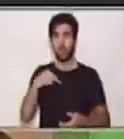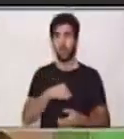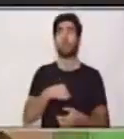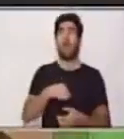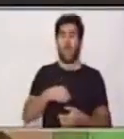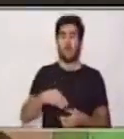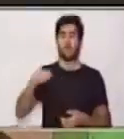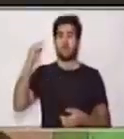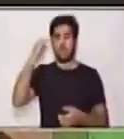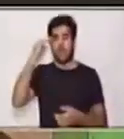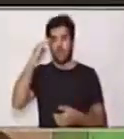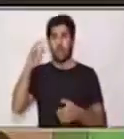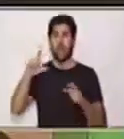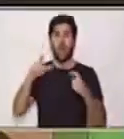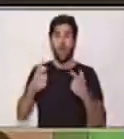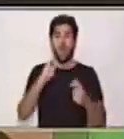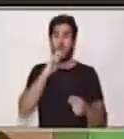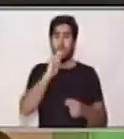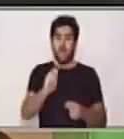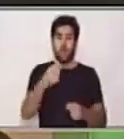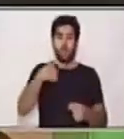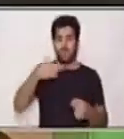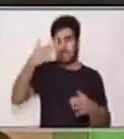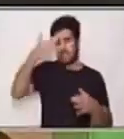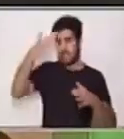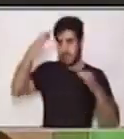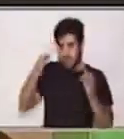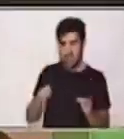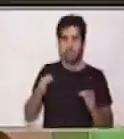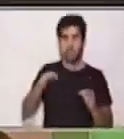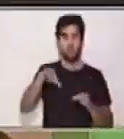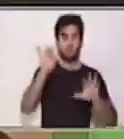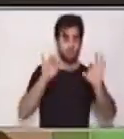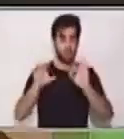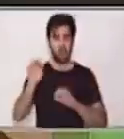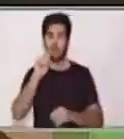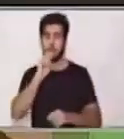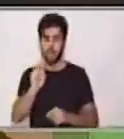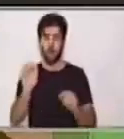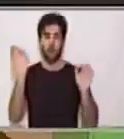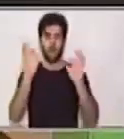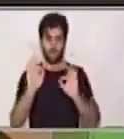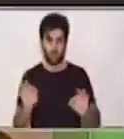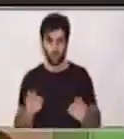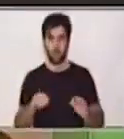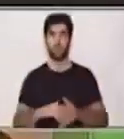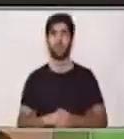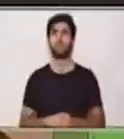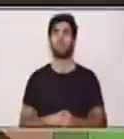decisiones, que es lo que vamos a hacer hoy al final, luego de haber realizado los cálculos matemáticos.